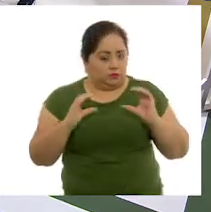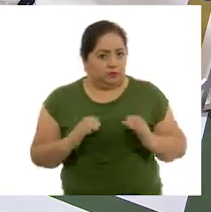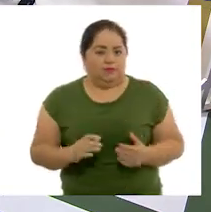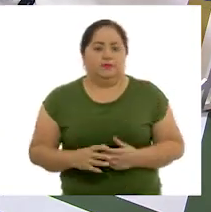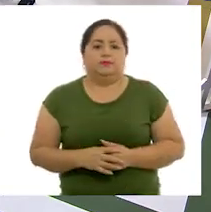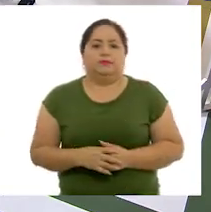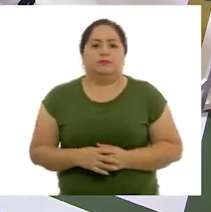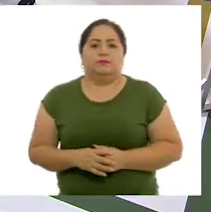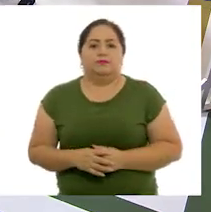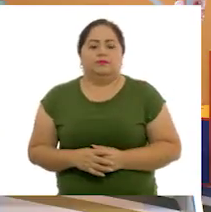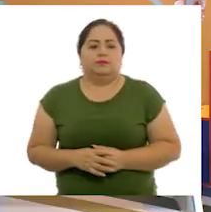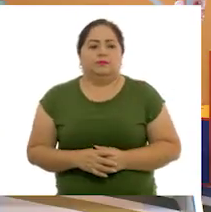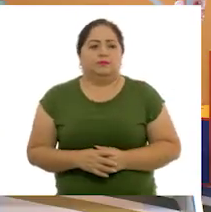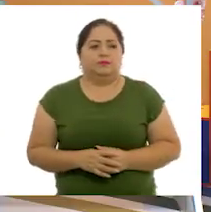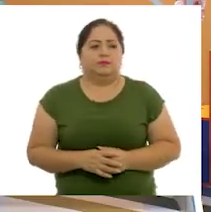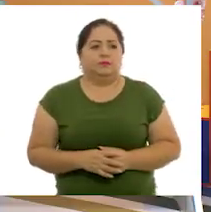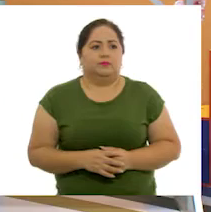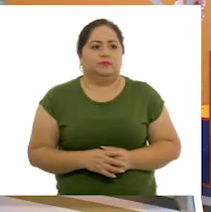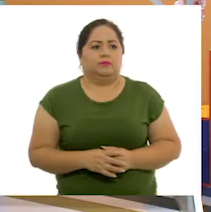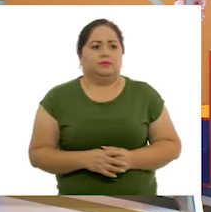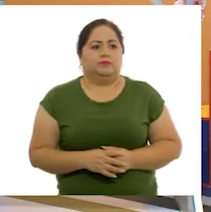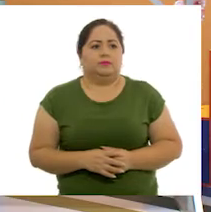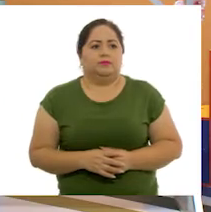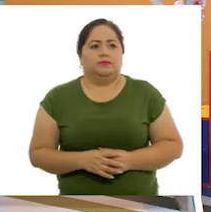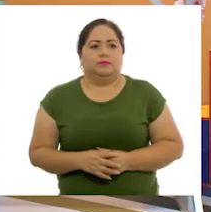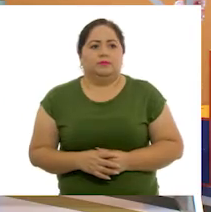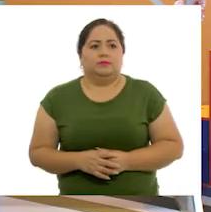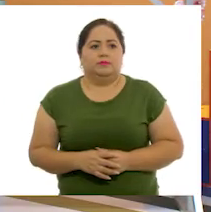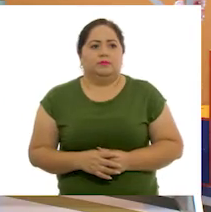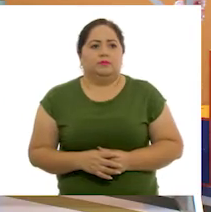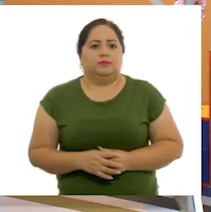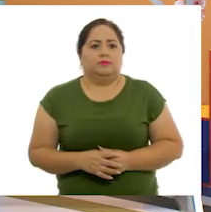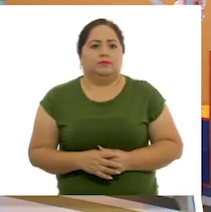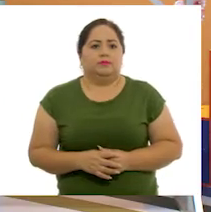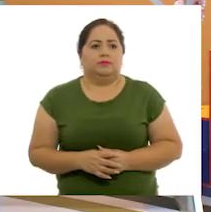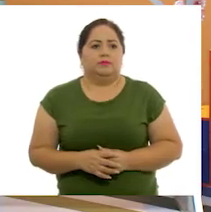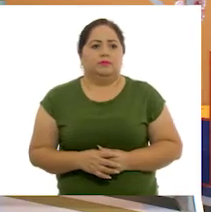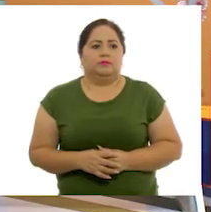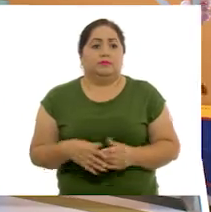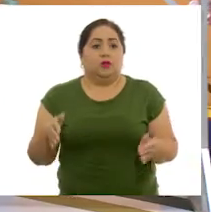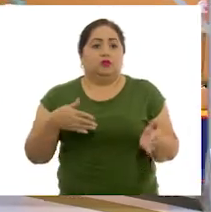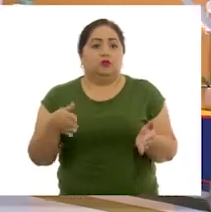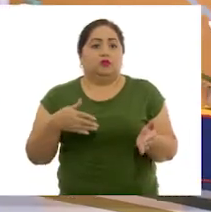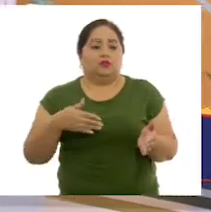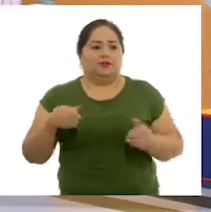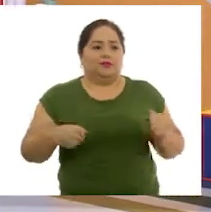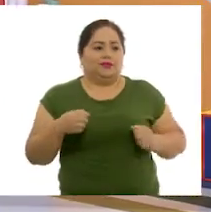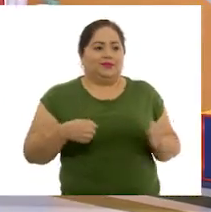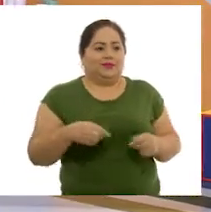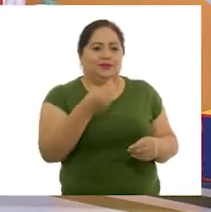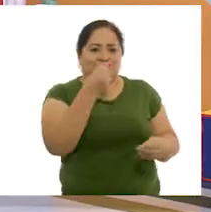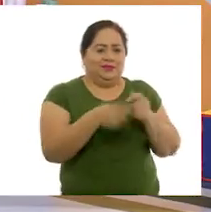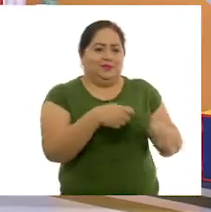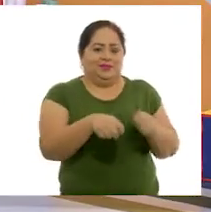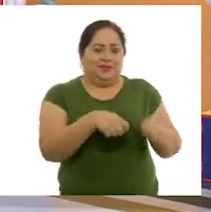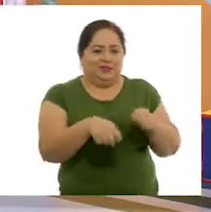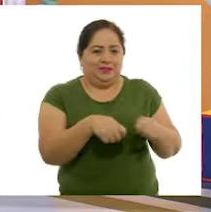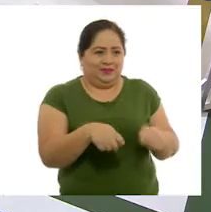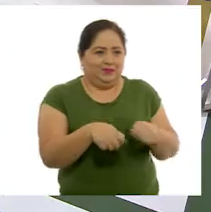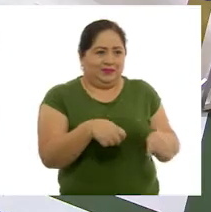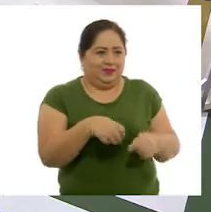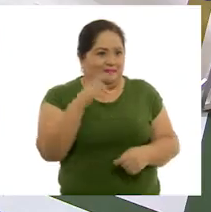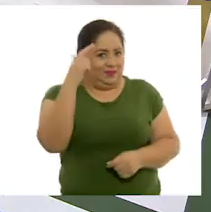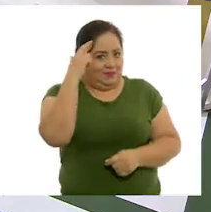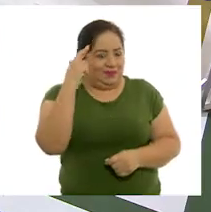eso. Okay, de acuerdo, entonces empezamos. Llegó mamá. En la cocina. La cocina. Estaba la aquí. Comida. Comida. Pasos